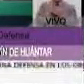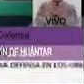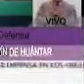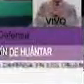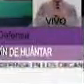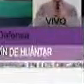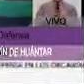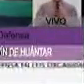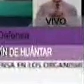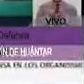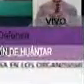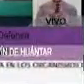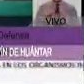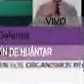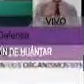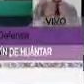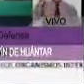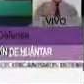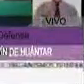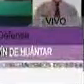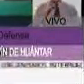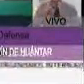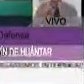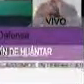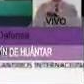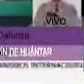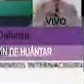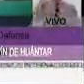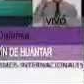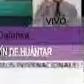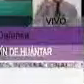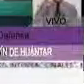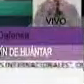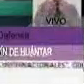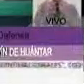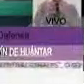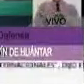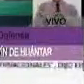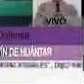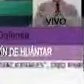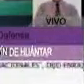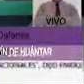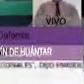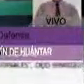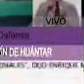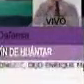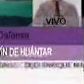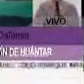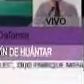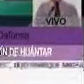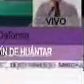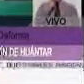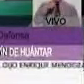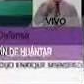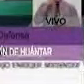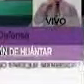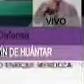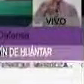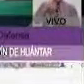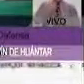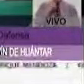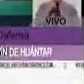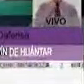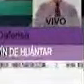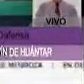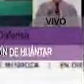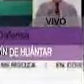tesis de la teoría de que supuestamente se había ejecutado al delincuente terrorista Tito con un solo